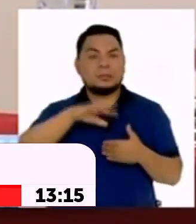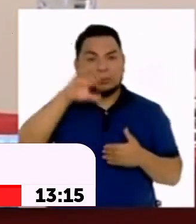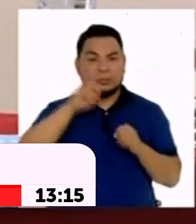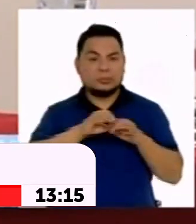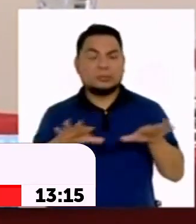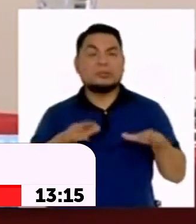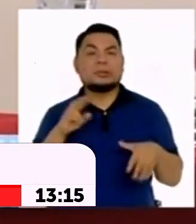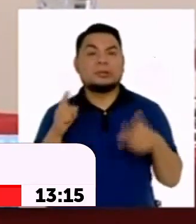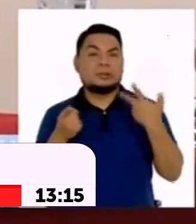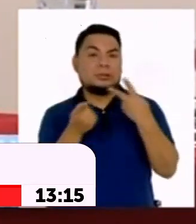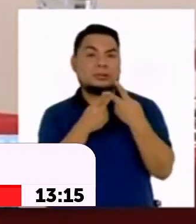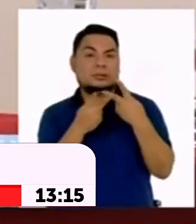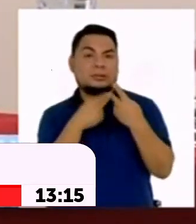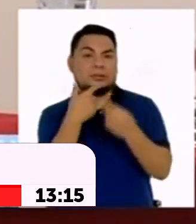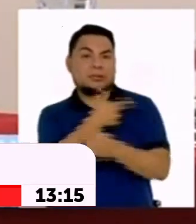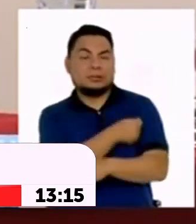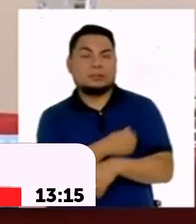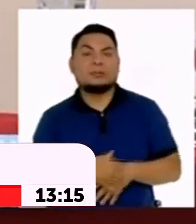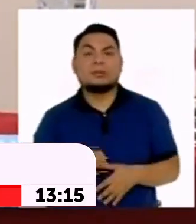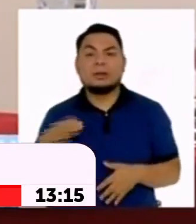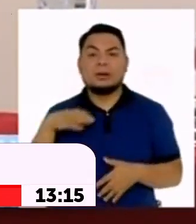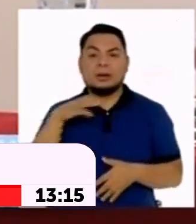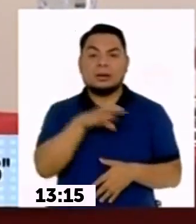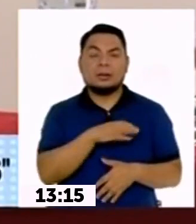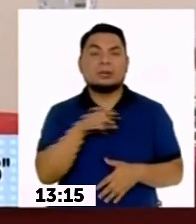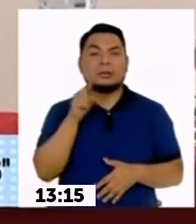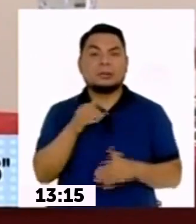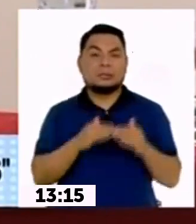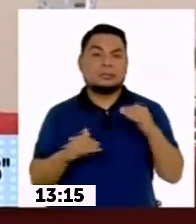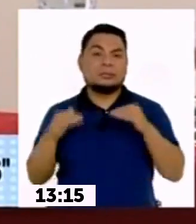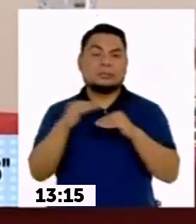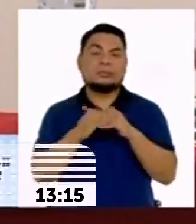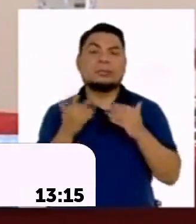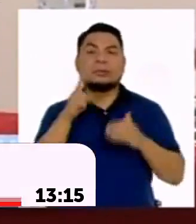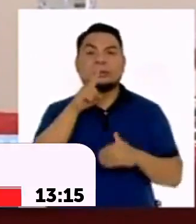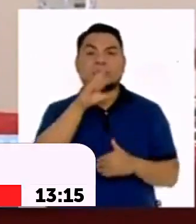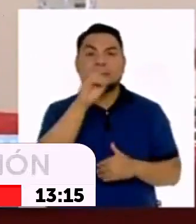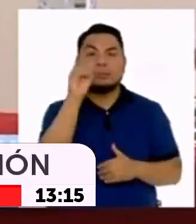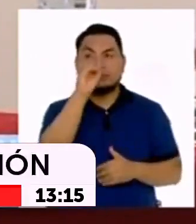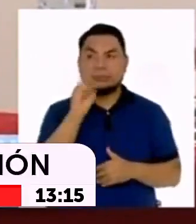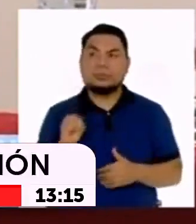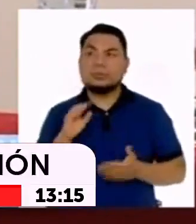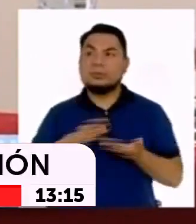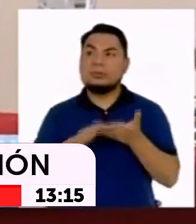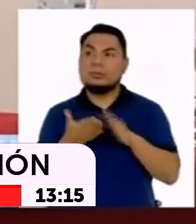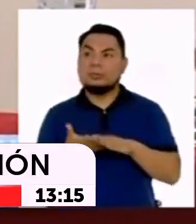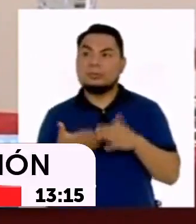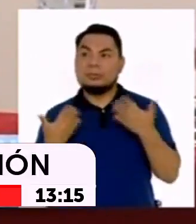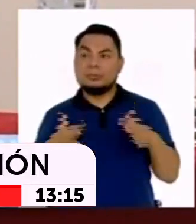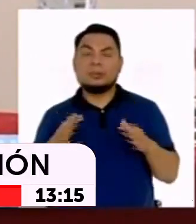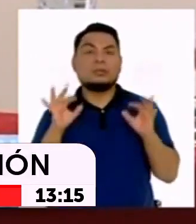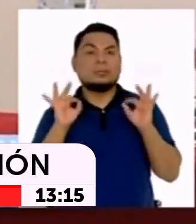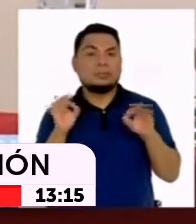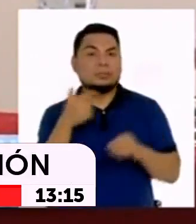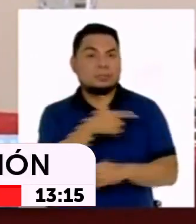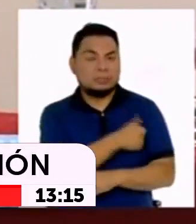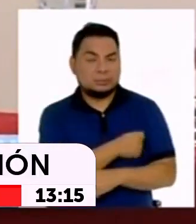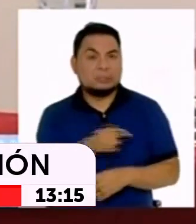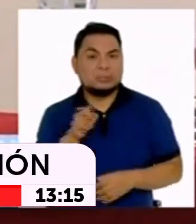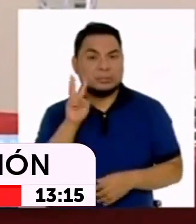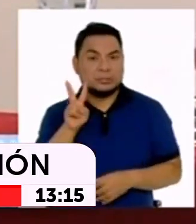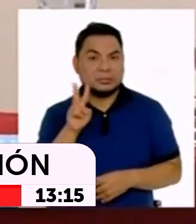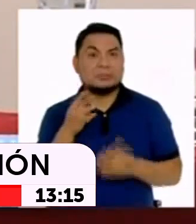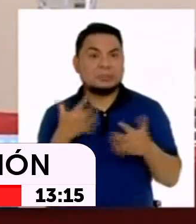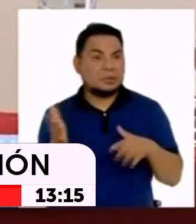con segunda dosis, Callao tiene por encima del 100% de su población correctamente vacunada con